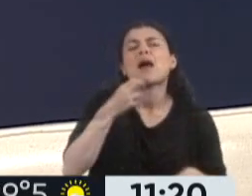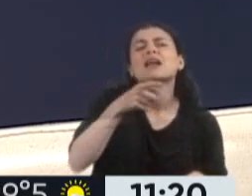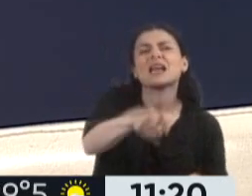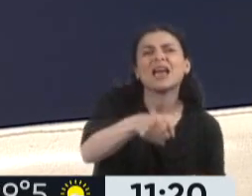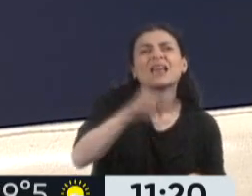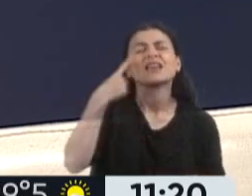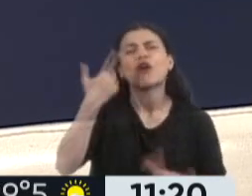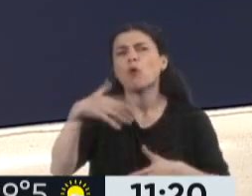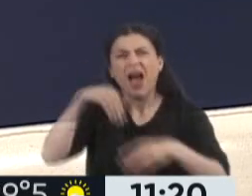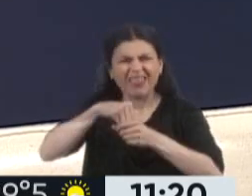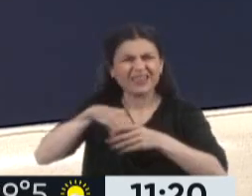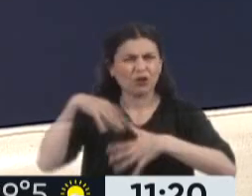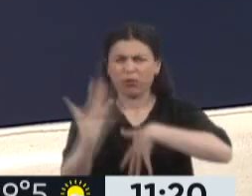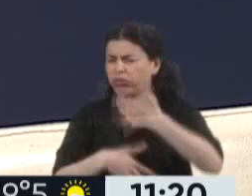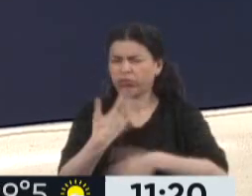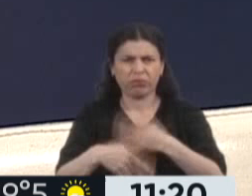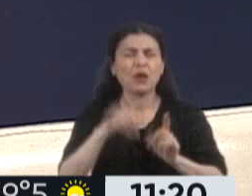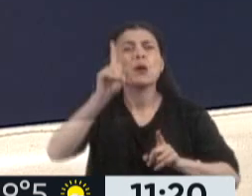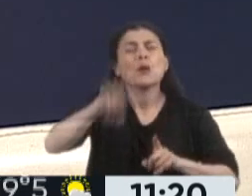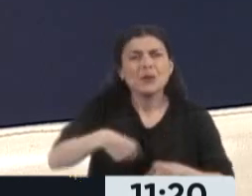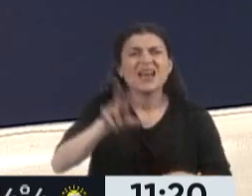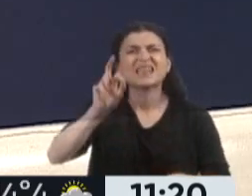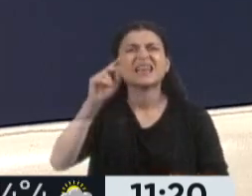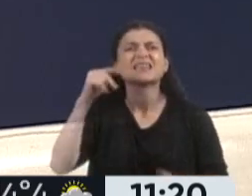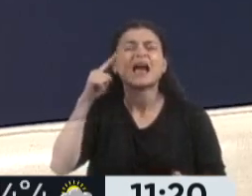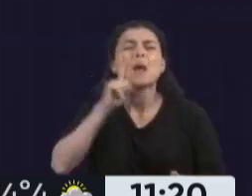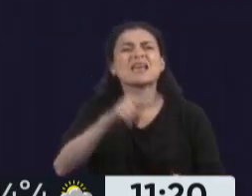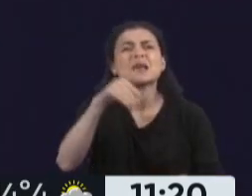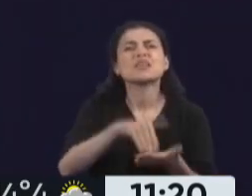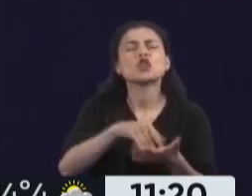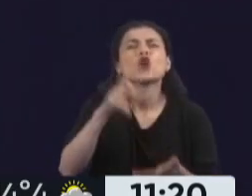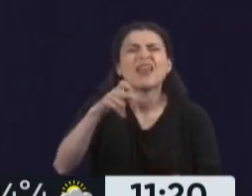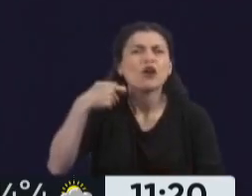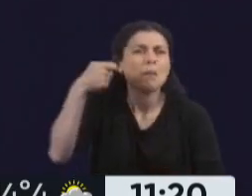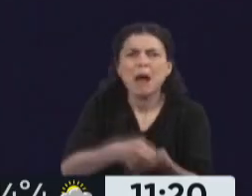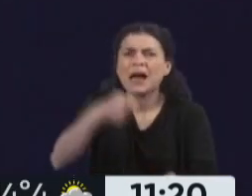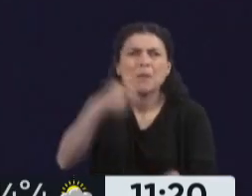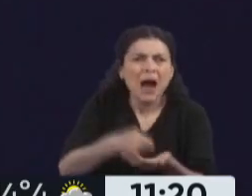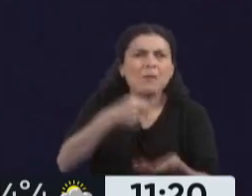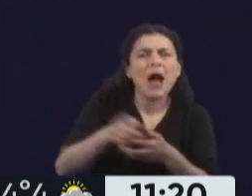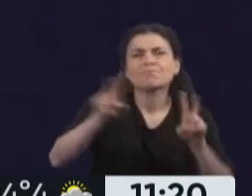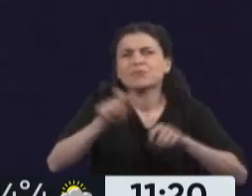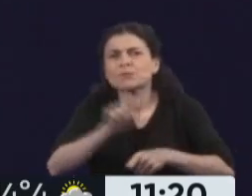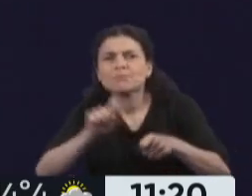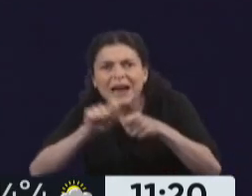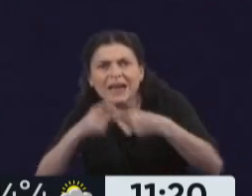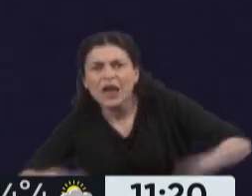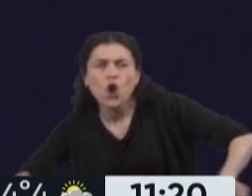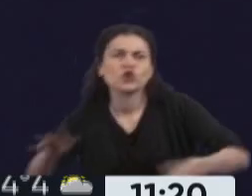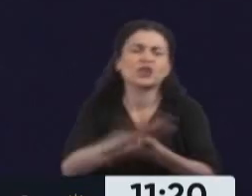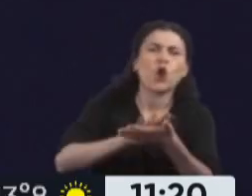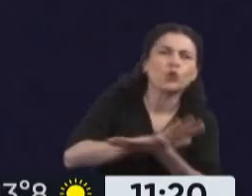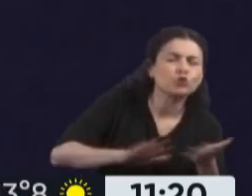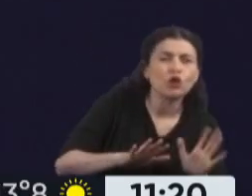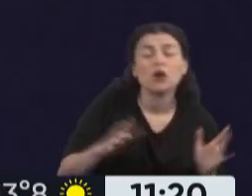a la Argentina 30.000 millones de dólares. Correcto. Yo le en estoy realidad el déficit no es que le costó, sino el Yo le déficit. estoy preguntando cuál es